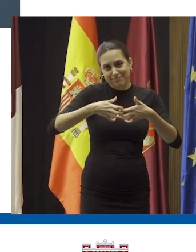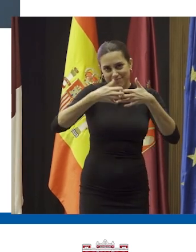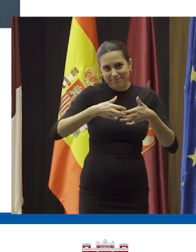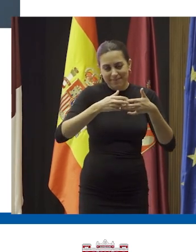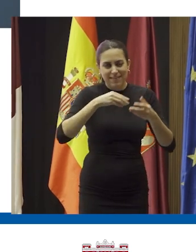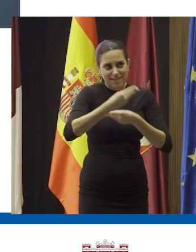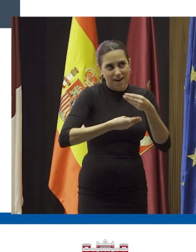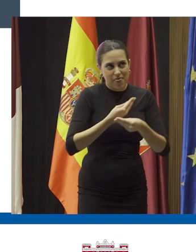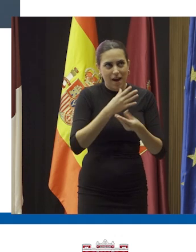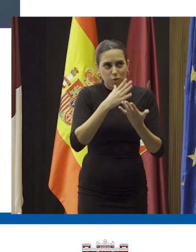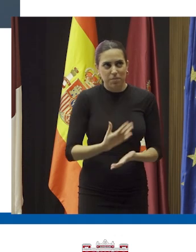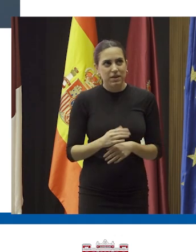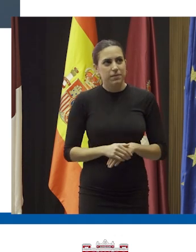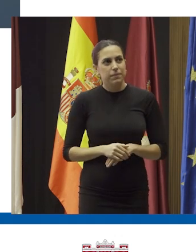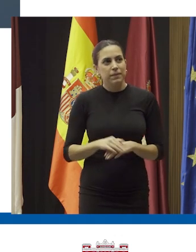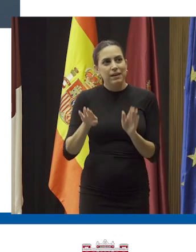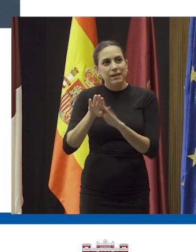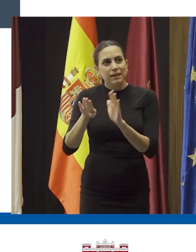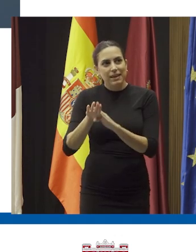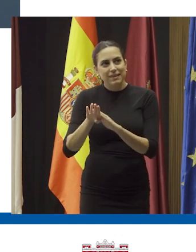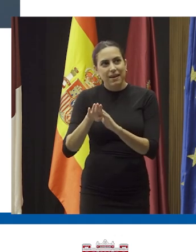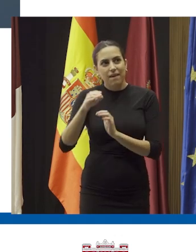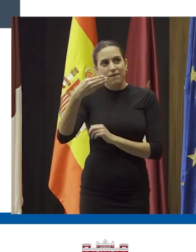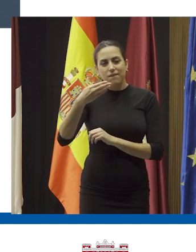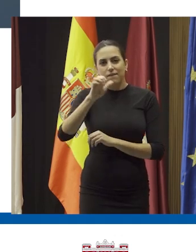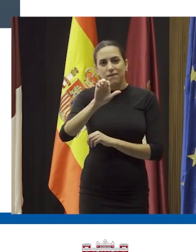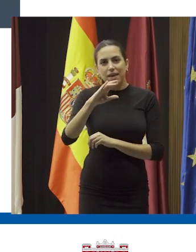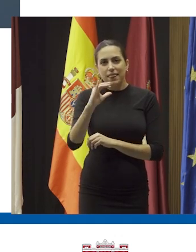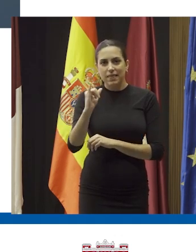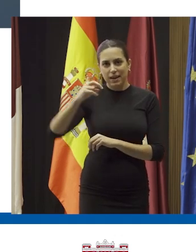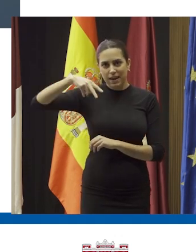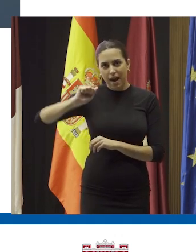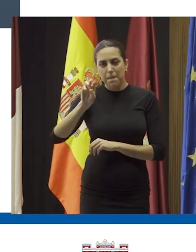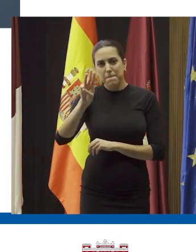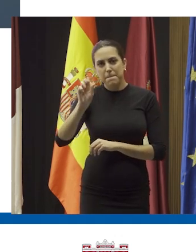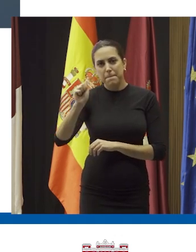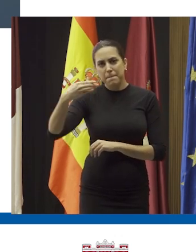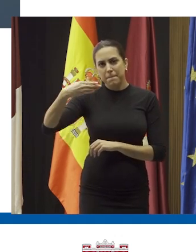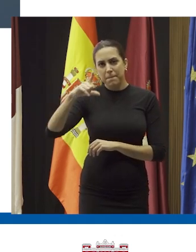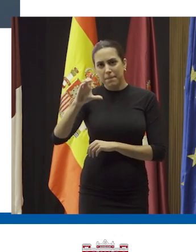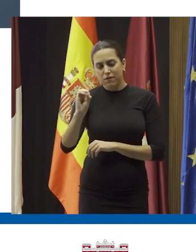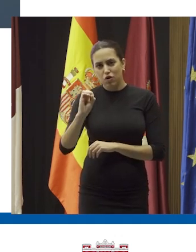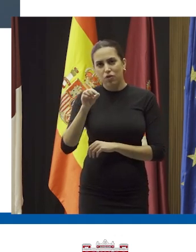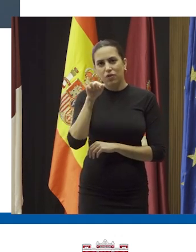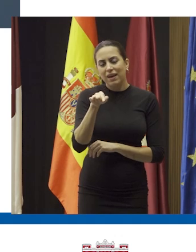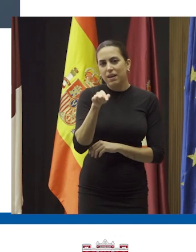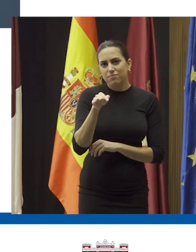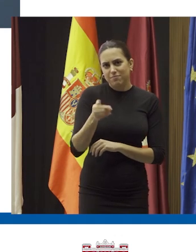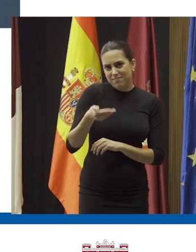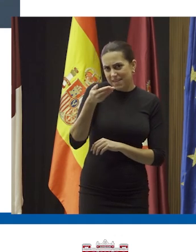creo que vean el de la derecha, Pablo de Gina, es el cirujano más importante de toda la Edad Media. Pablo de